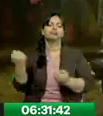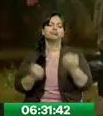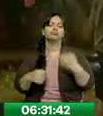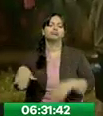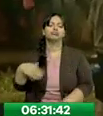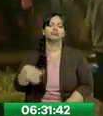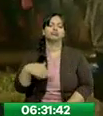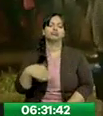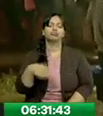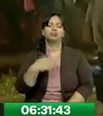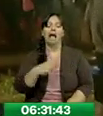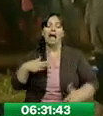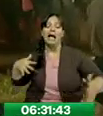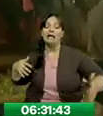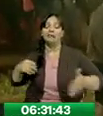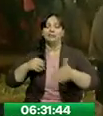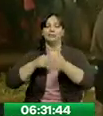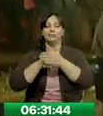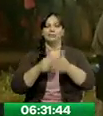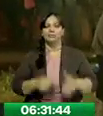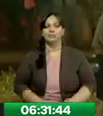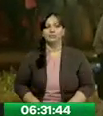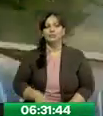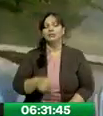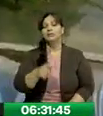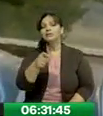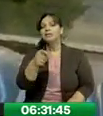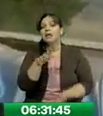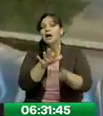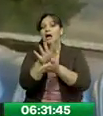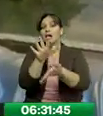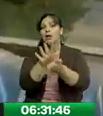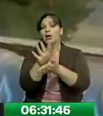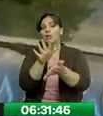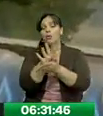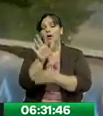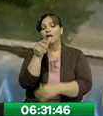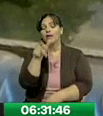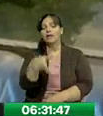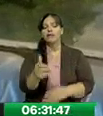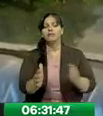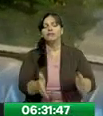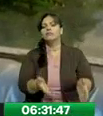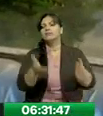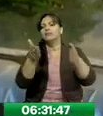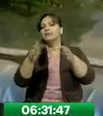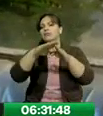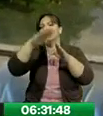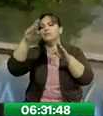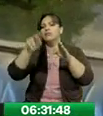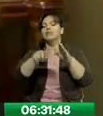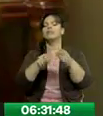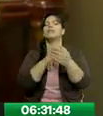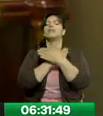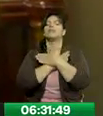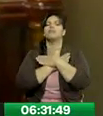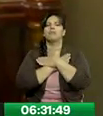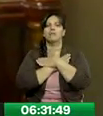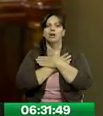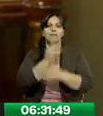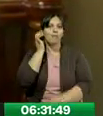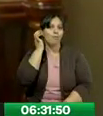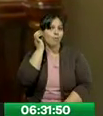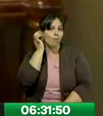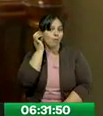sector Unidos Venceremos, se pretende velar a madre e hijo. De los 4 pasajeros, 3 han